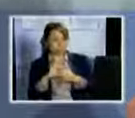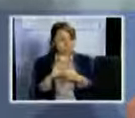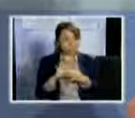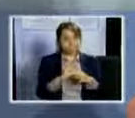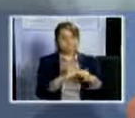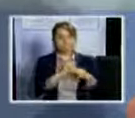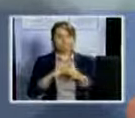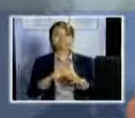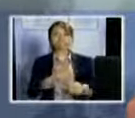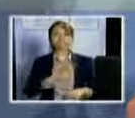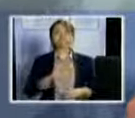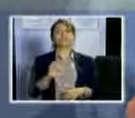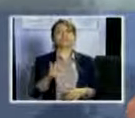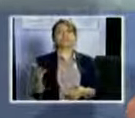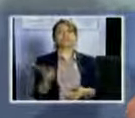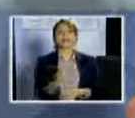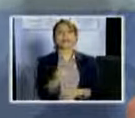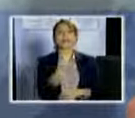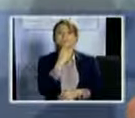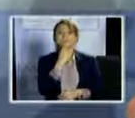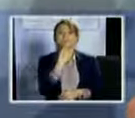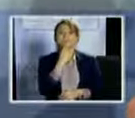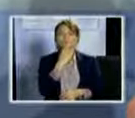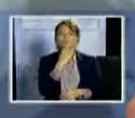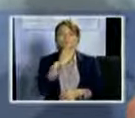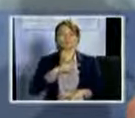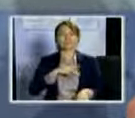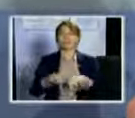turismo legislativo, que viajar sí